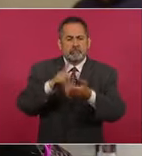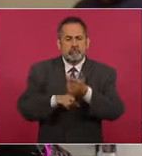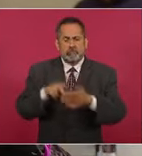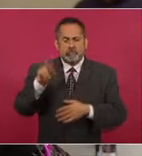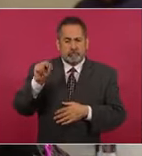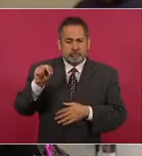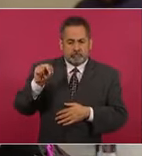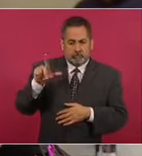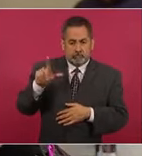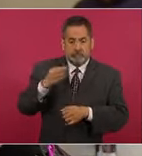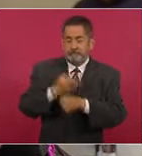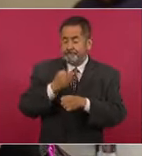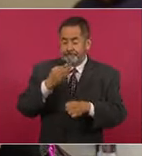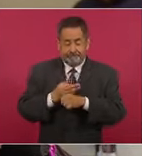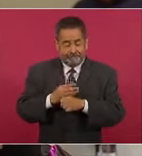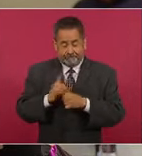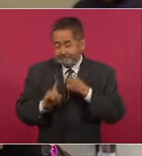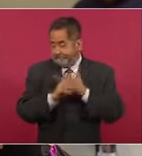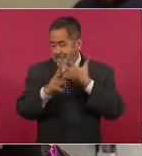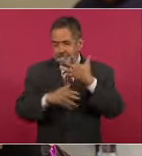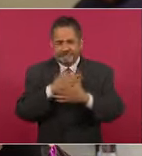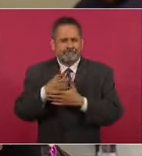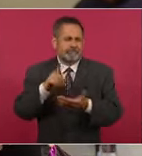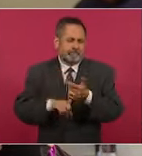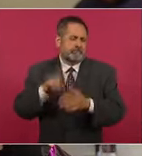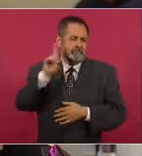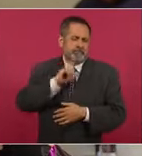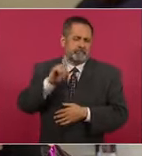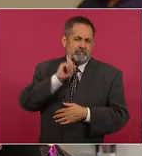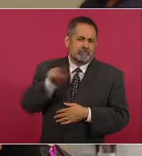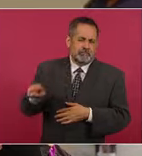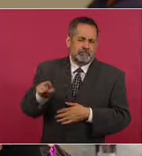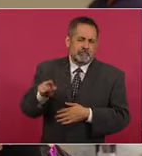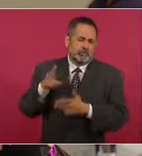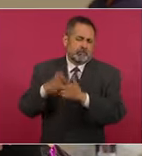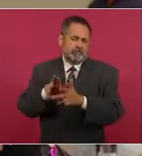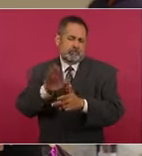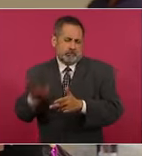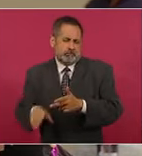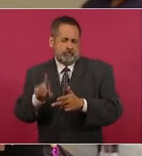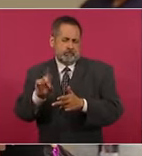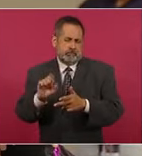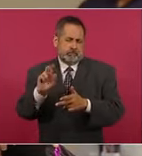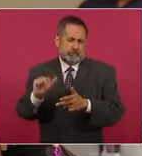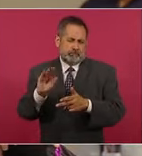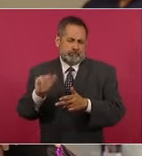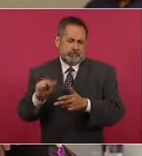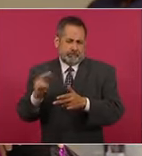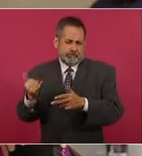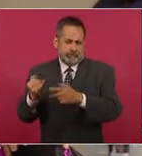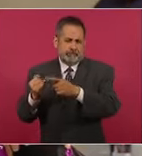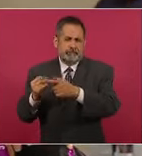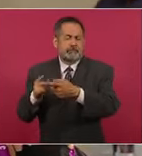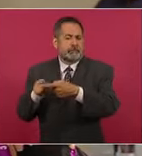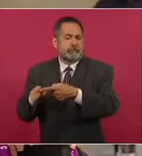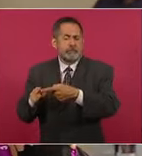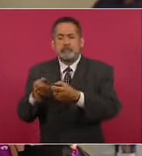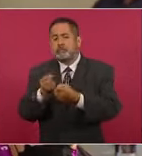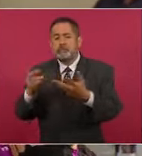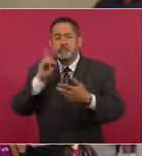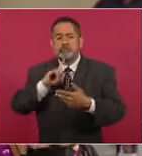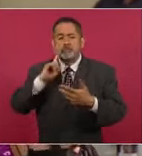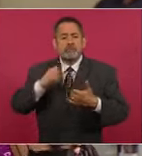del huracán en por el caso de Bani, así como la desaparición de varias jovencitas. Y en ese sentido también ya se